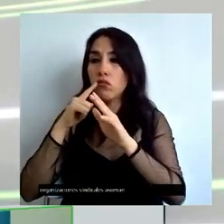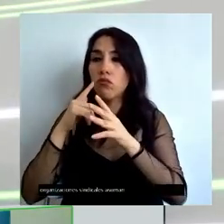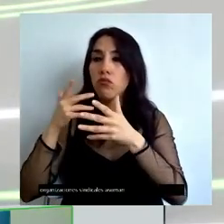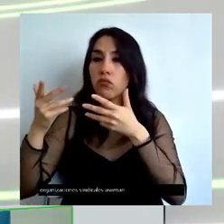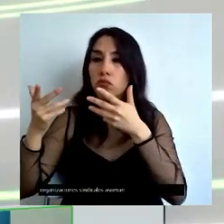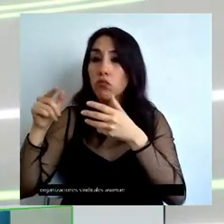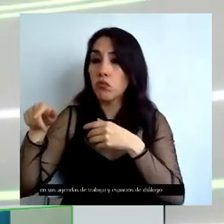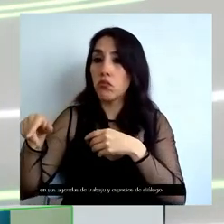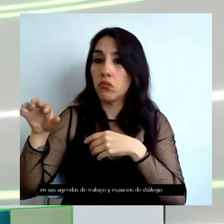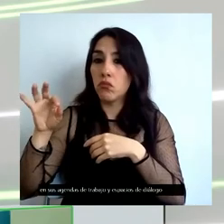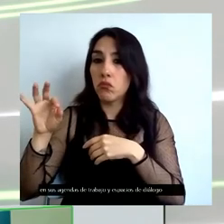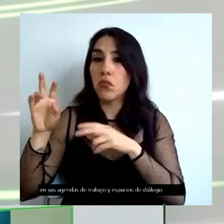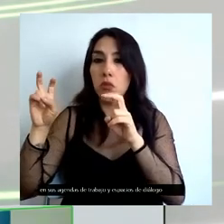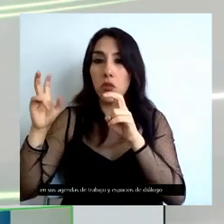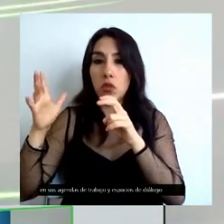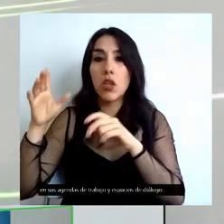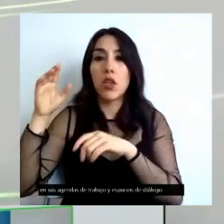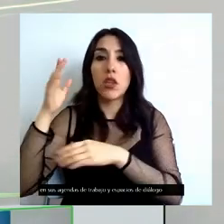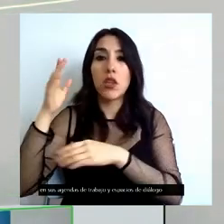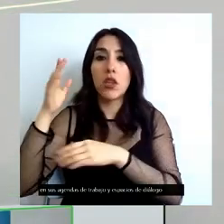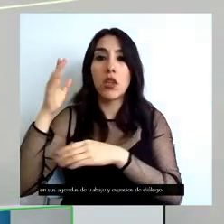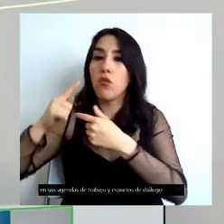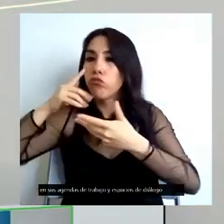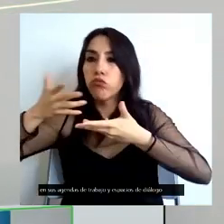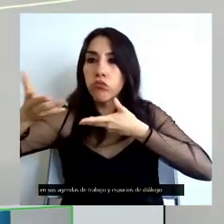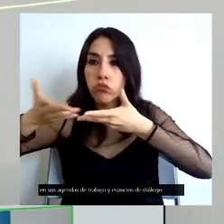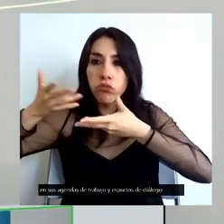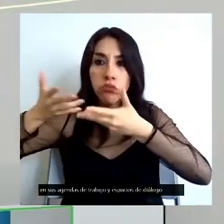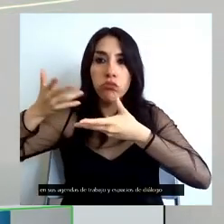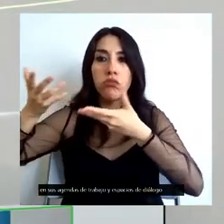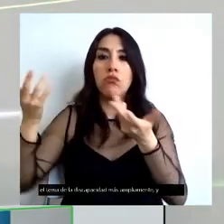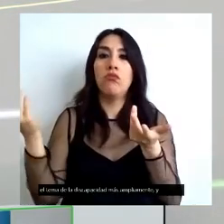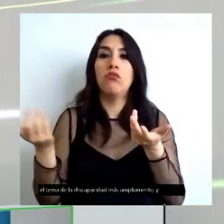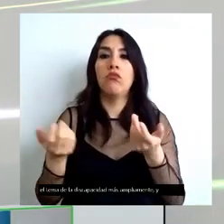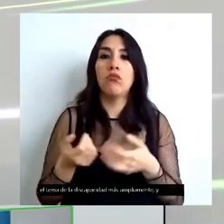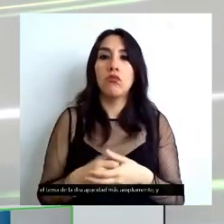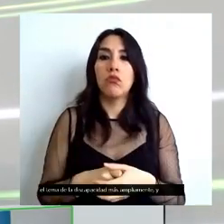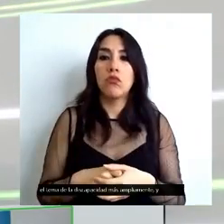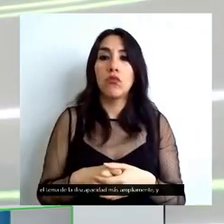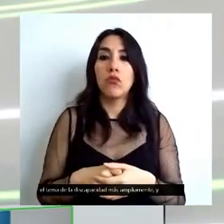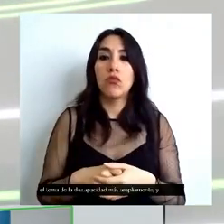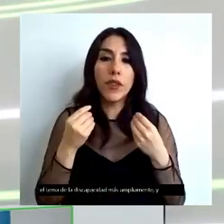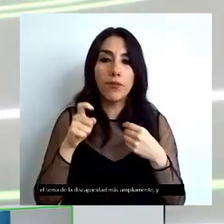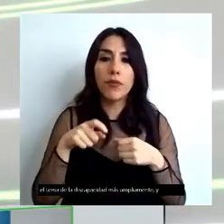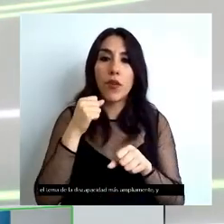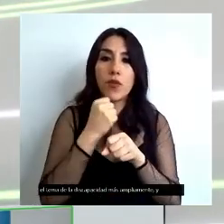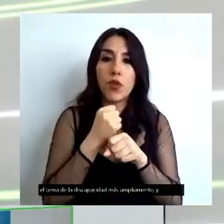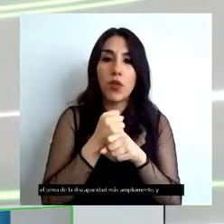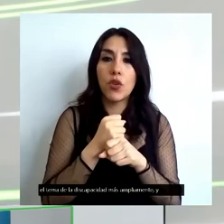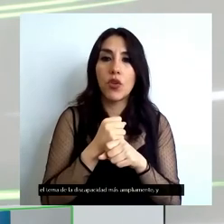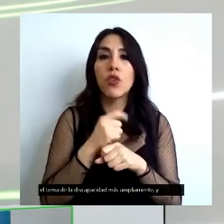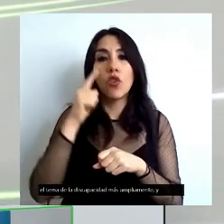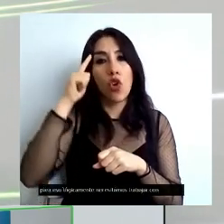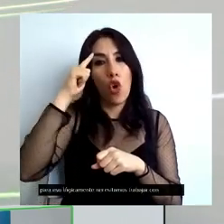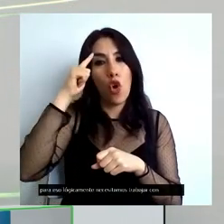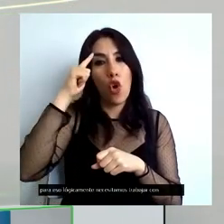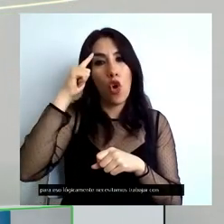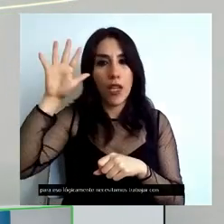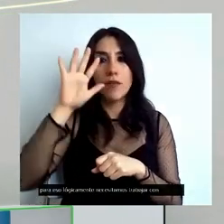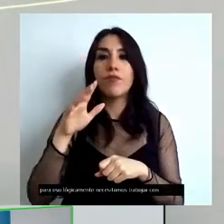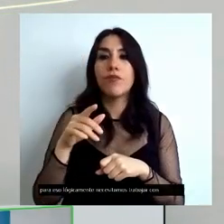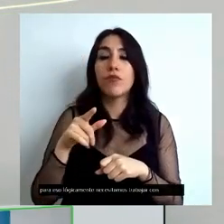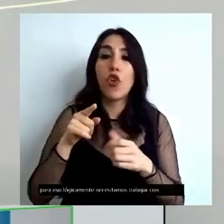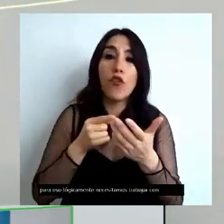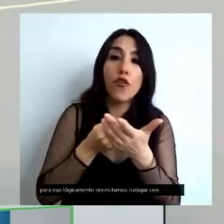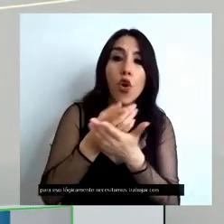Y para eso, lógicamente, necesitamos trabajar con ellos para que tengan más información, más conocimiento y más